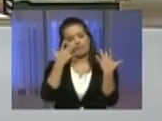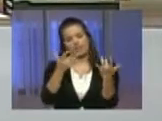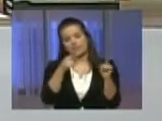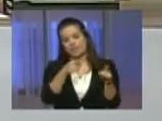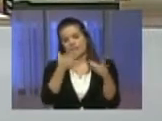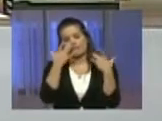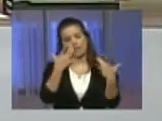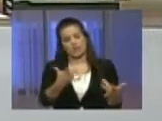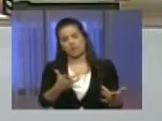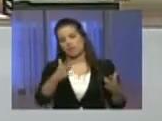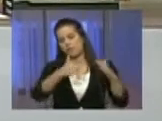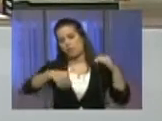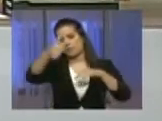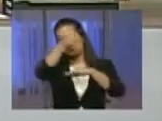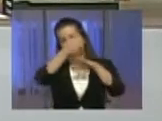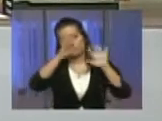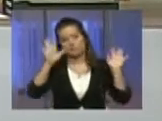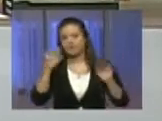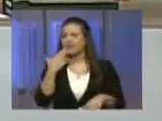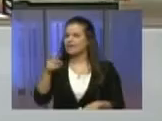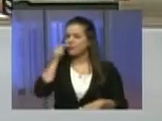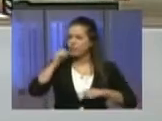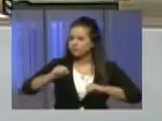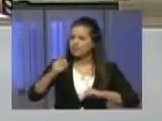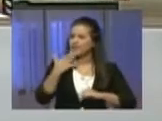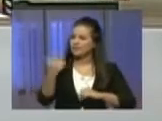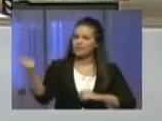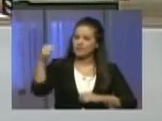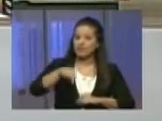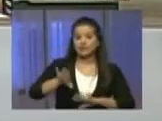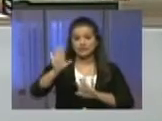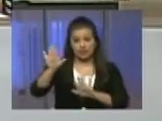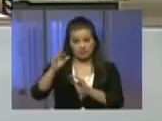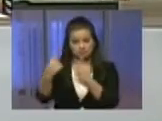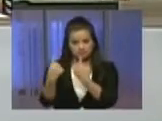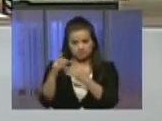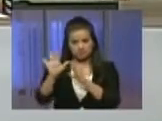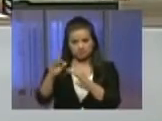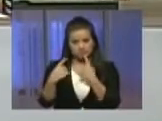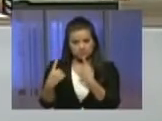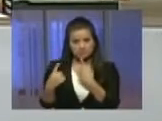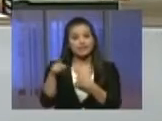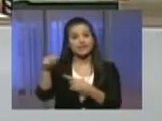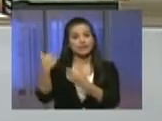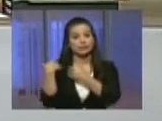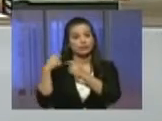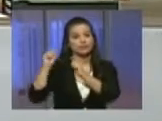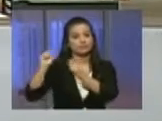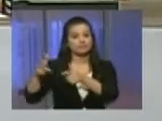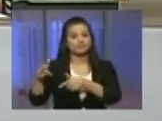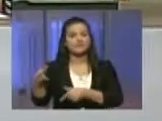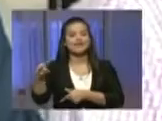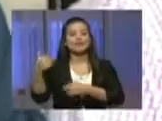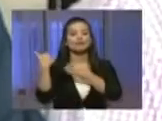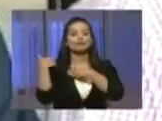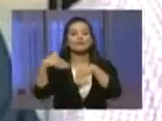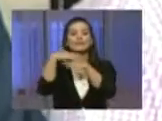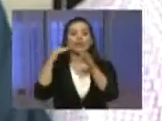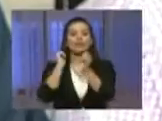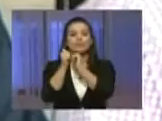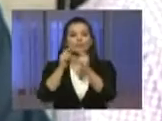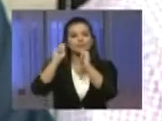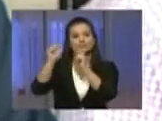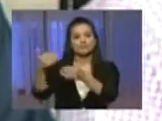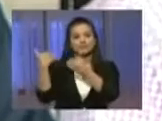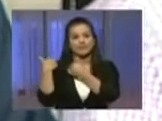y absoluta Gracias por estar aquí con nosotros ya vamos a ha un rato quedó de Guardia al frente de la nave mientras